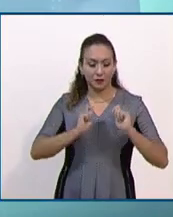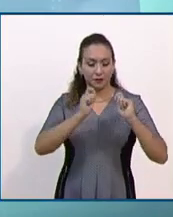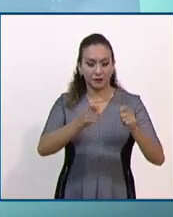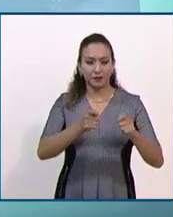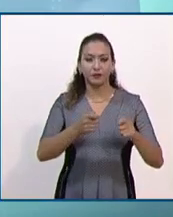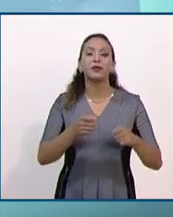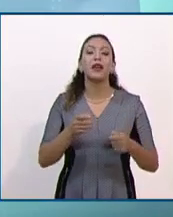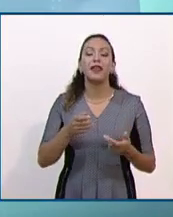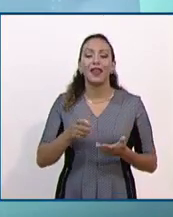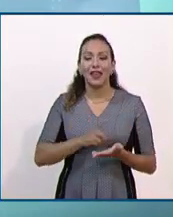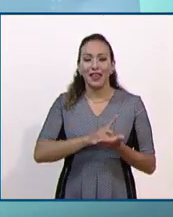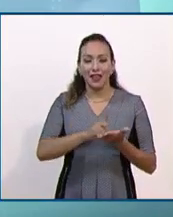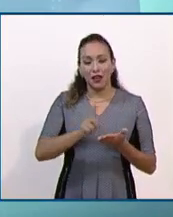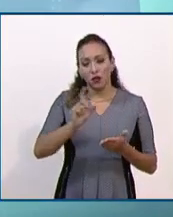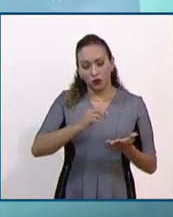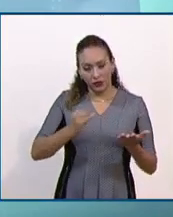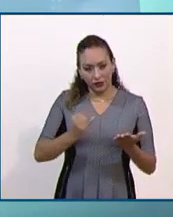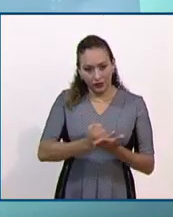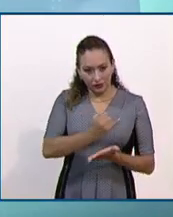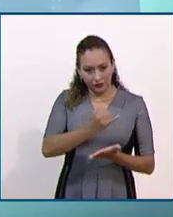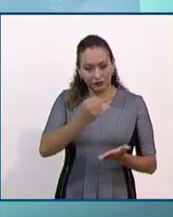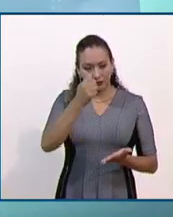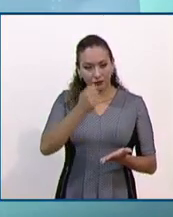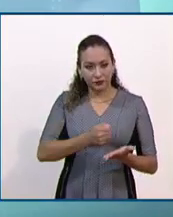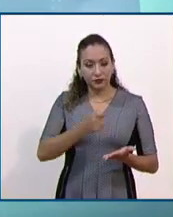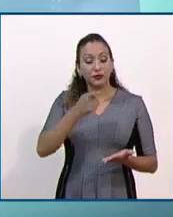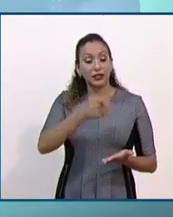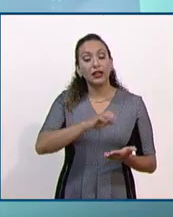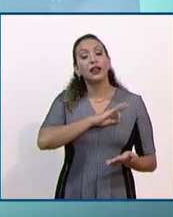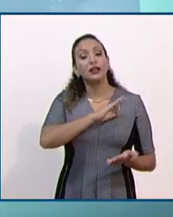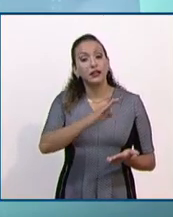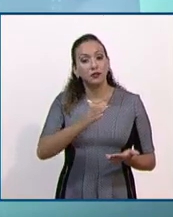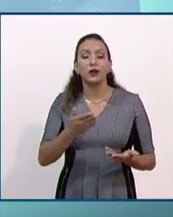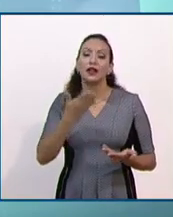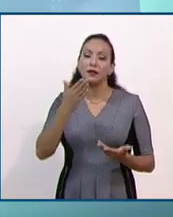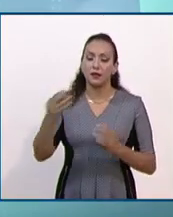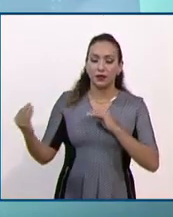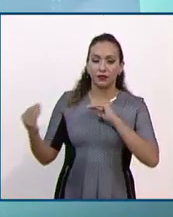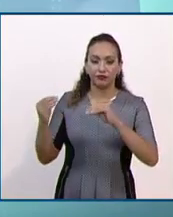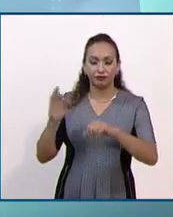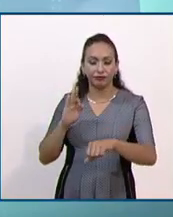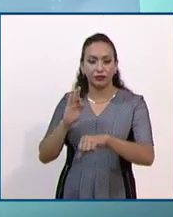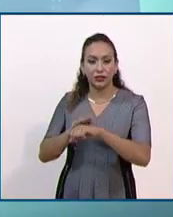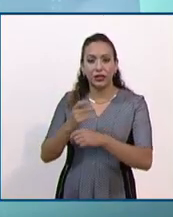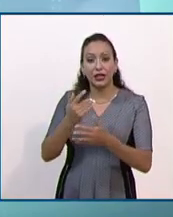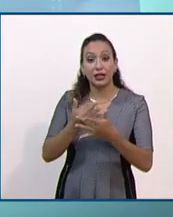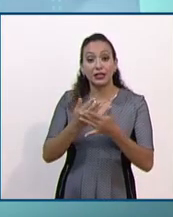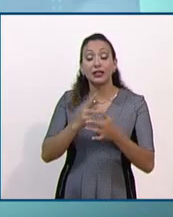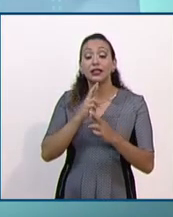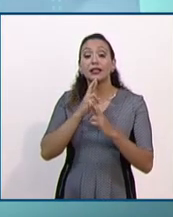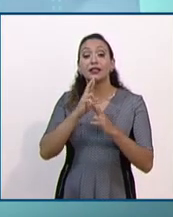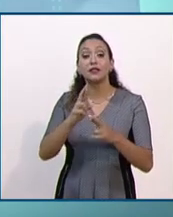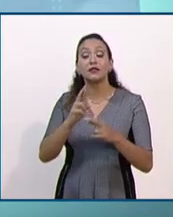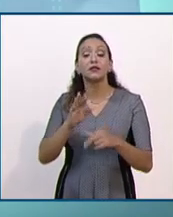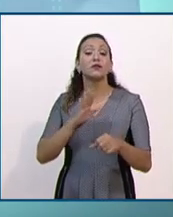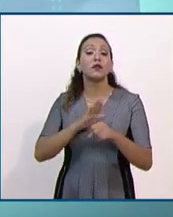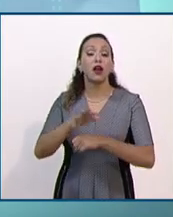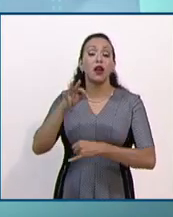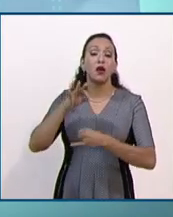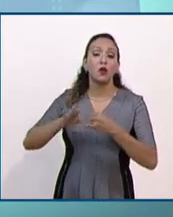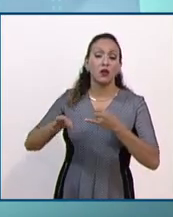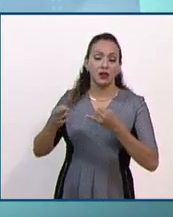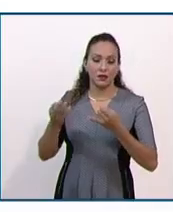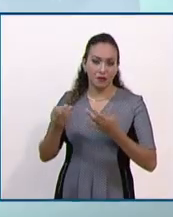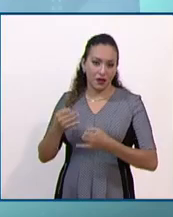litigiosos en ejecución de sentencia. Para que se pueda impugnar en amparo indirecto, debe esperarse el dictado de la última resolución en